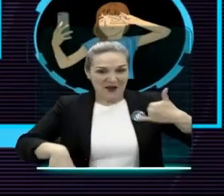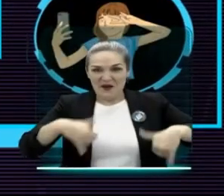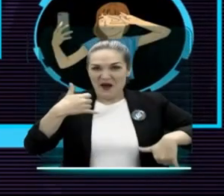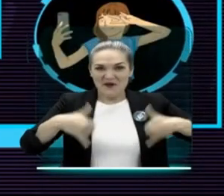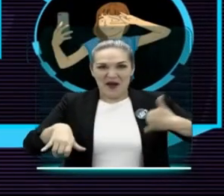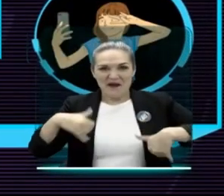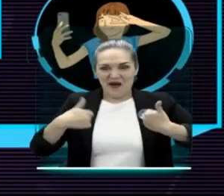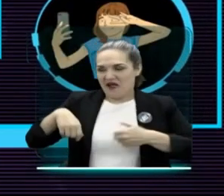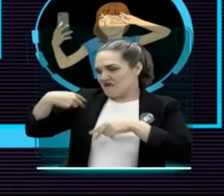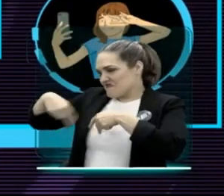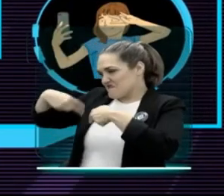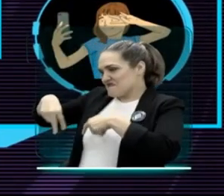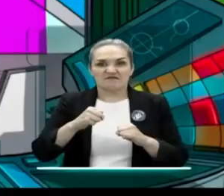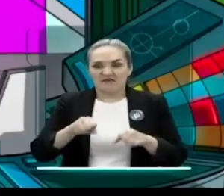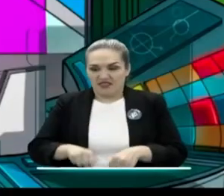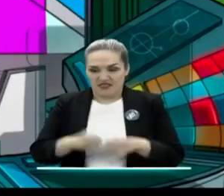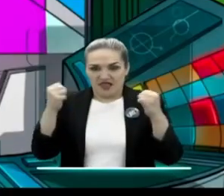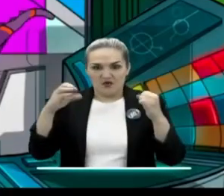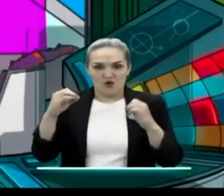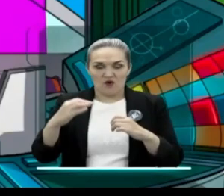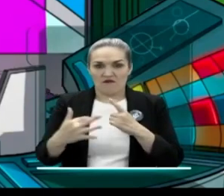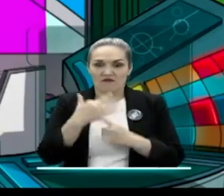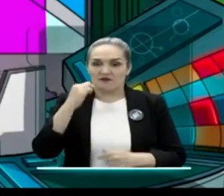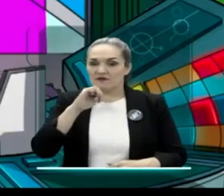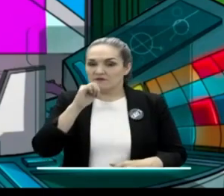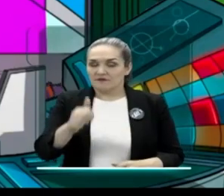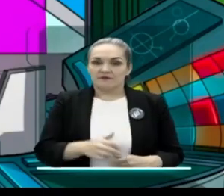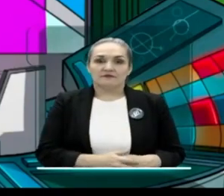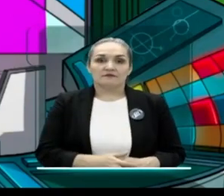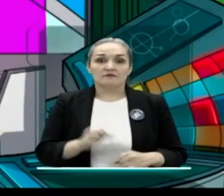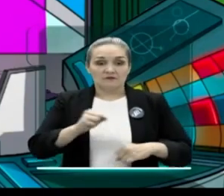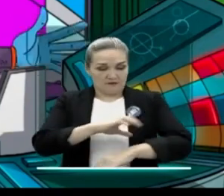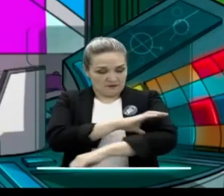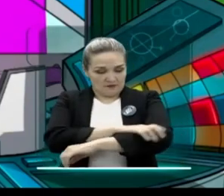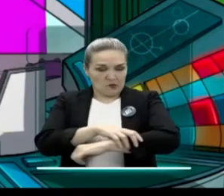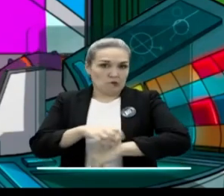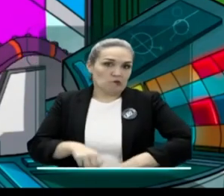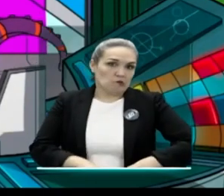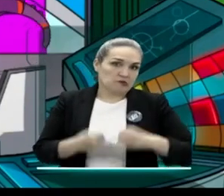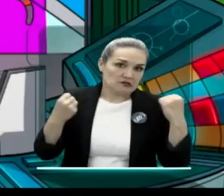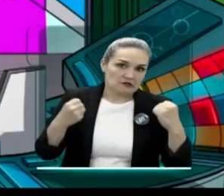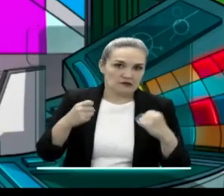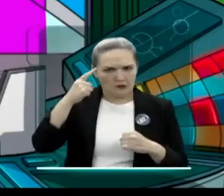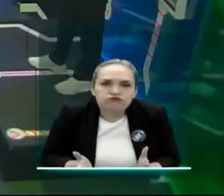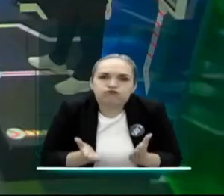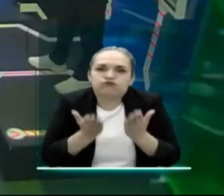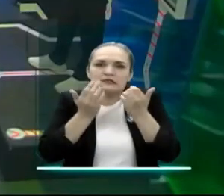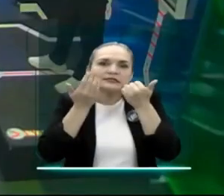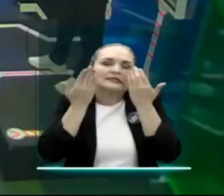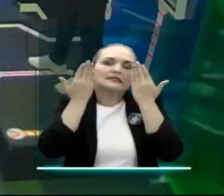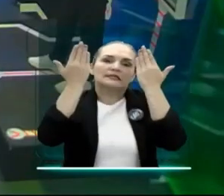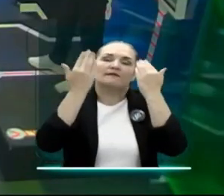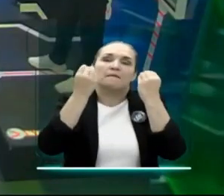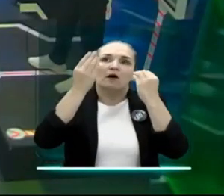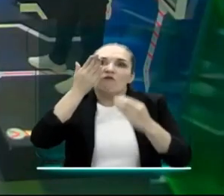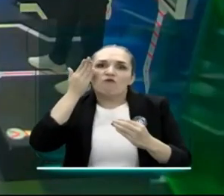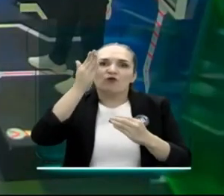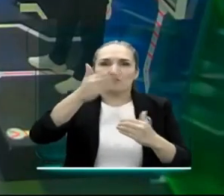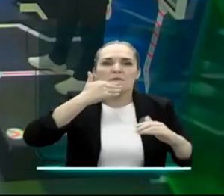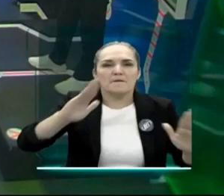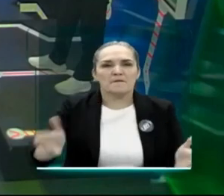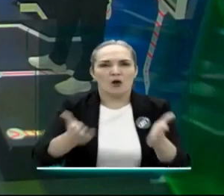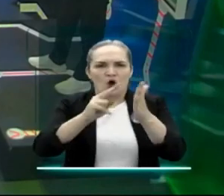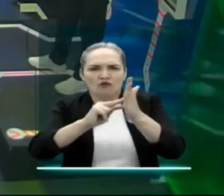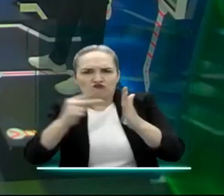logrando avanzar en una serie de etapas, pero en realidad lo que están buscando es que hagamos daño. Y por eso es importante hablar con